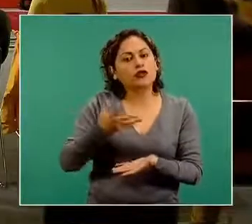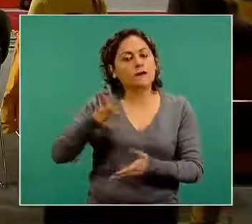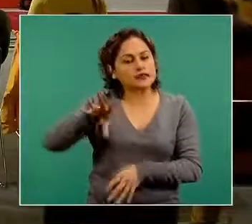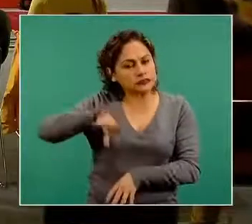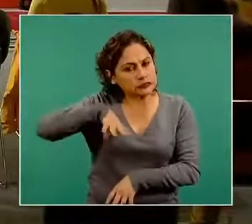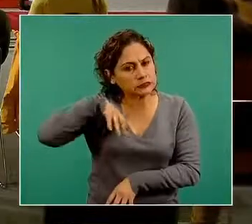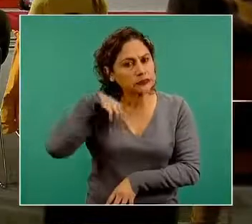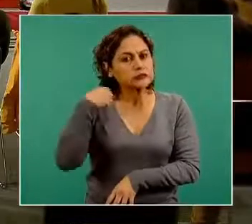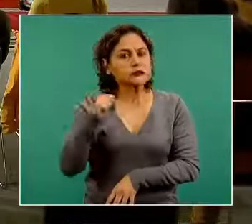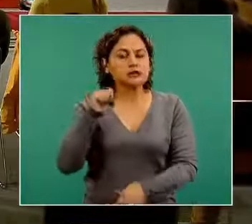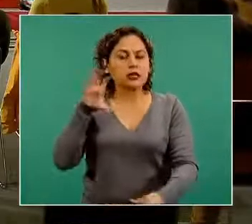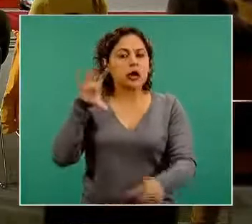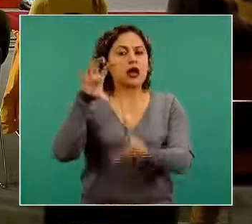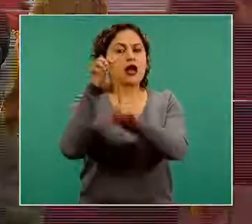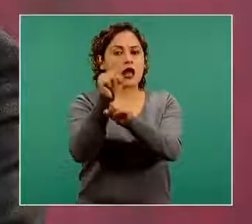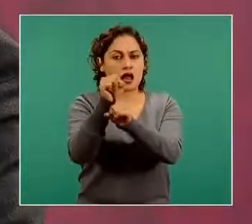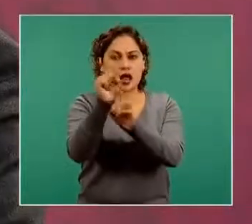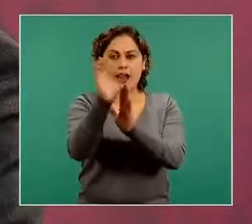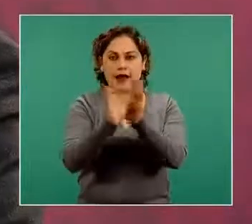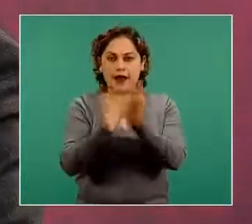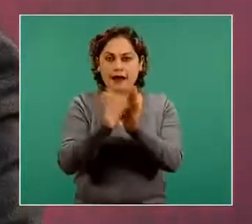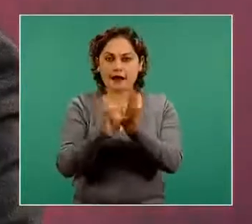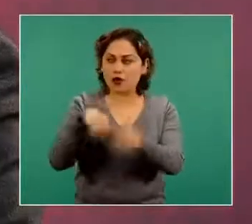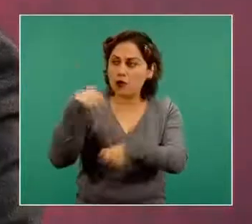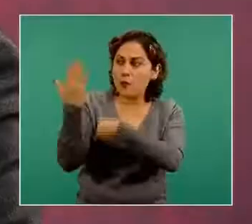incluso con las distintas vacunas que irán llegando.